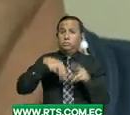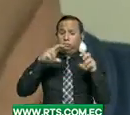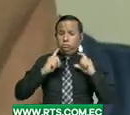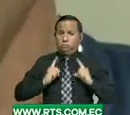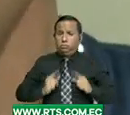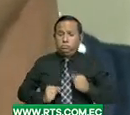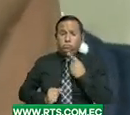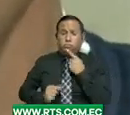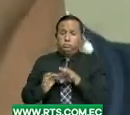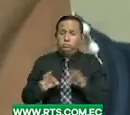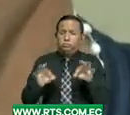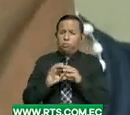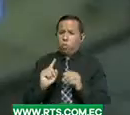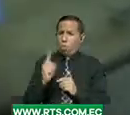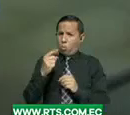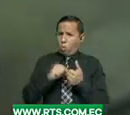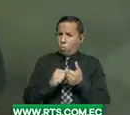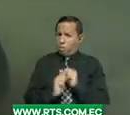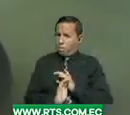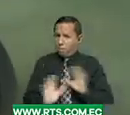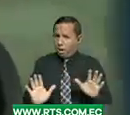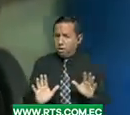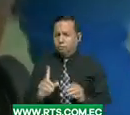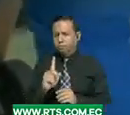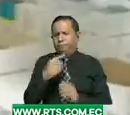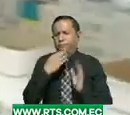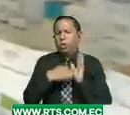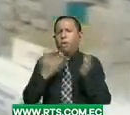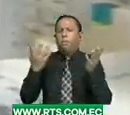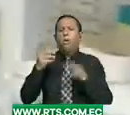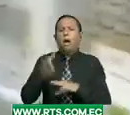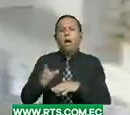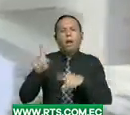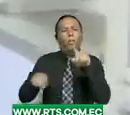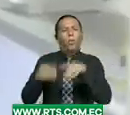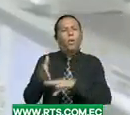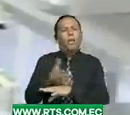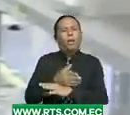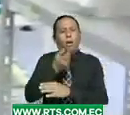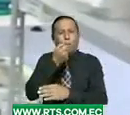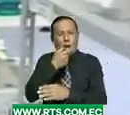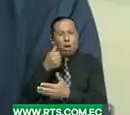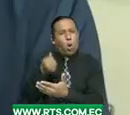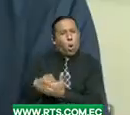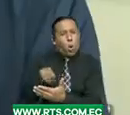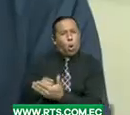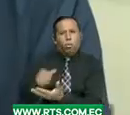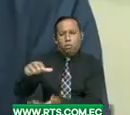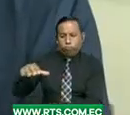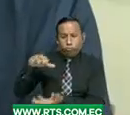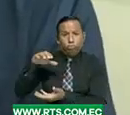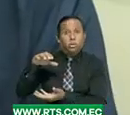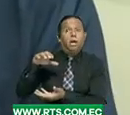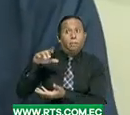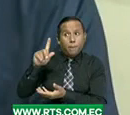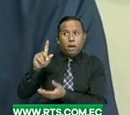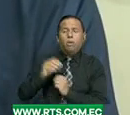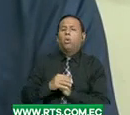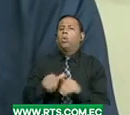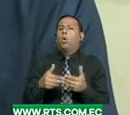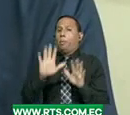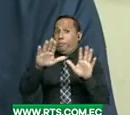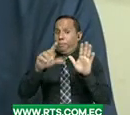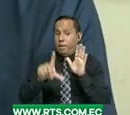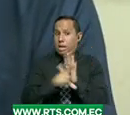los medicamentos que desde planta central son adquiridos también se han visto afectados. La ley es clara. Cuando la autoridad que